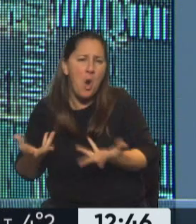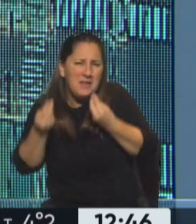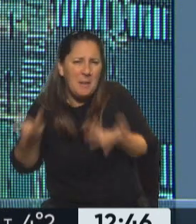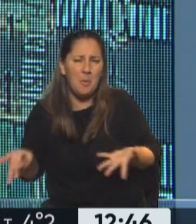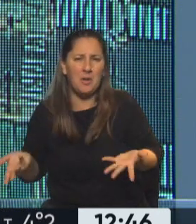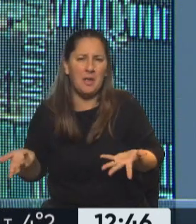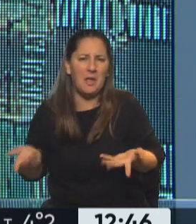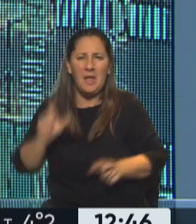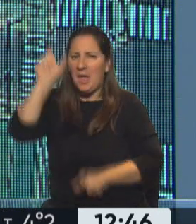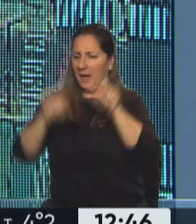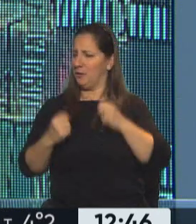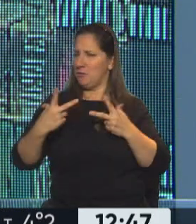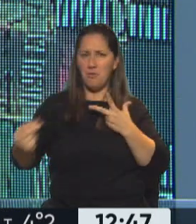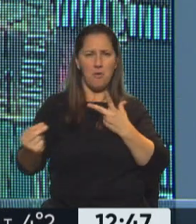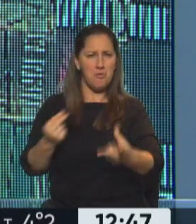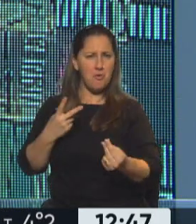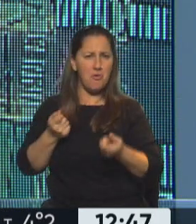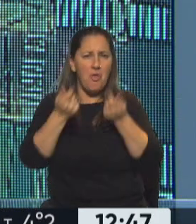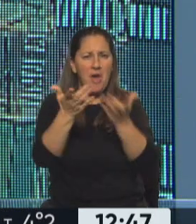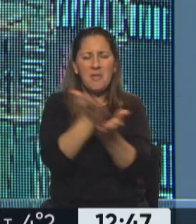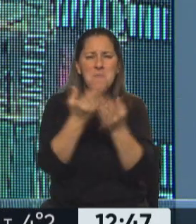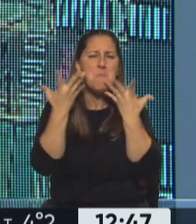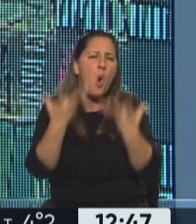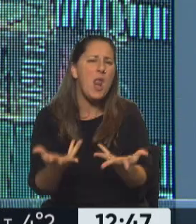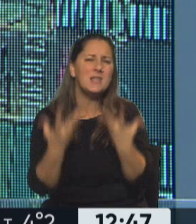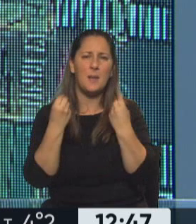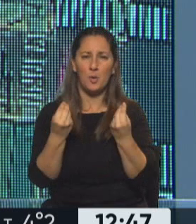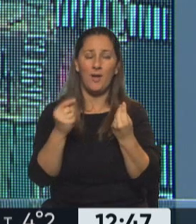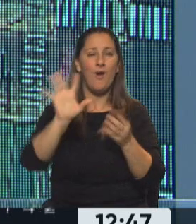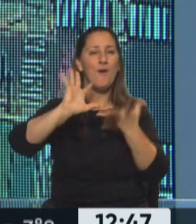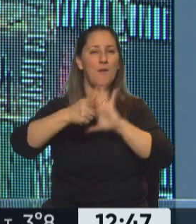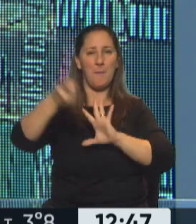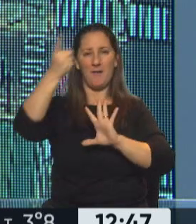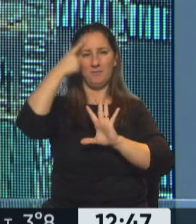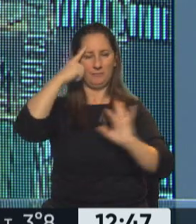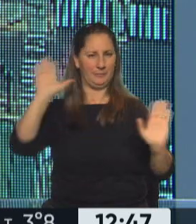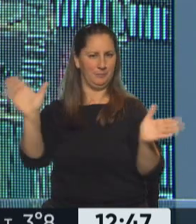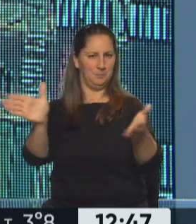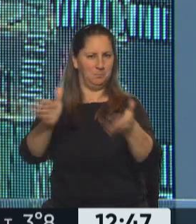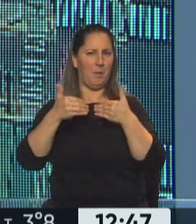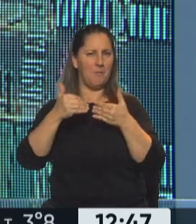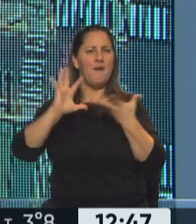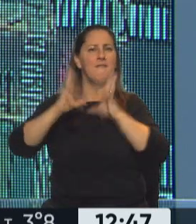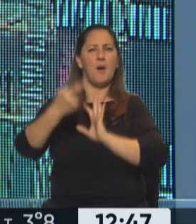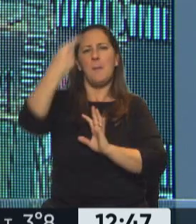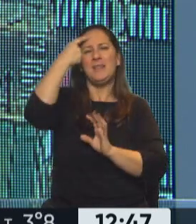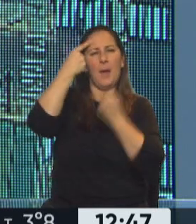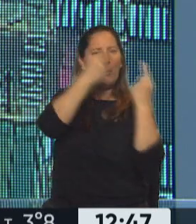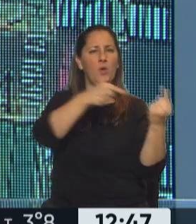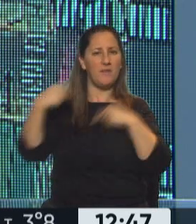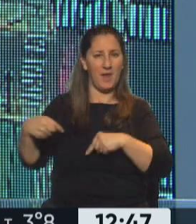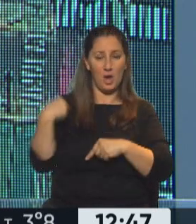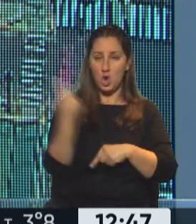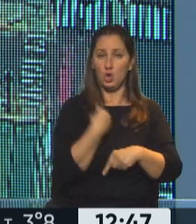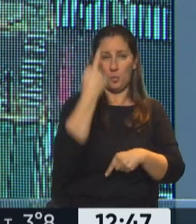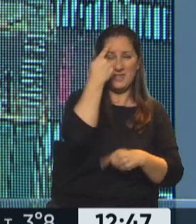pasa a ellos con esto de dar derechos? Bueno, tienen evidentemente una mentalidad muy diferente a la que podemos tener aquellos que creemos que dar derechos